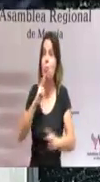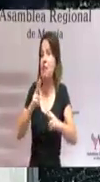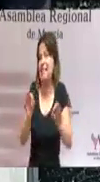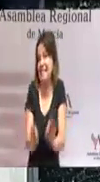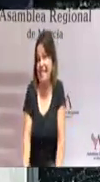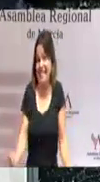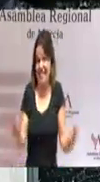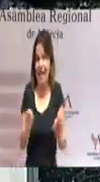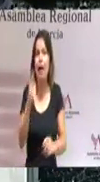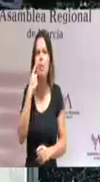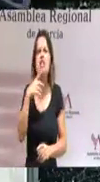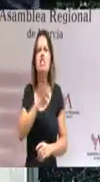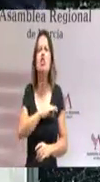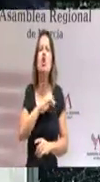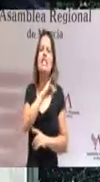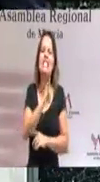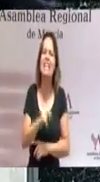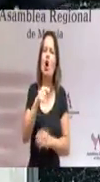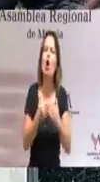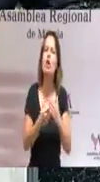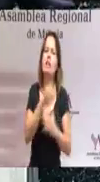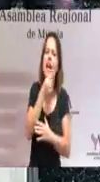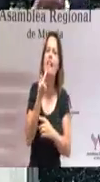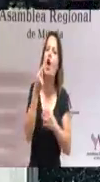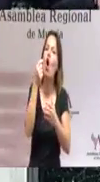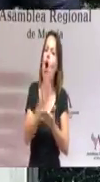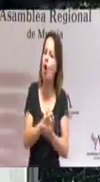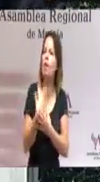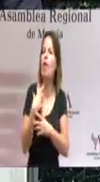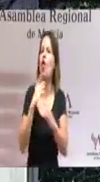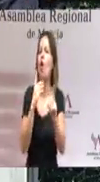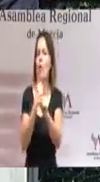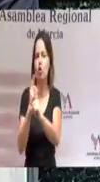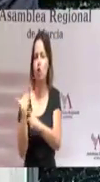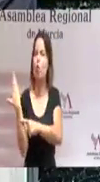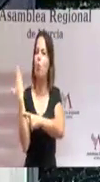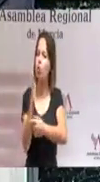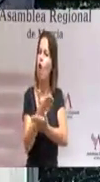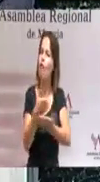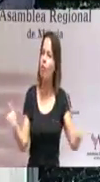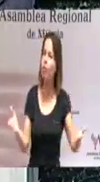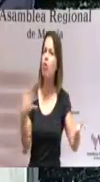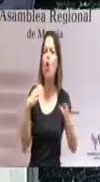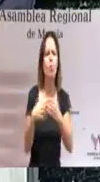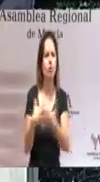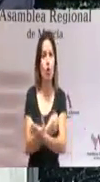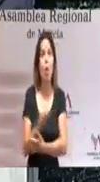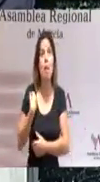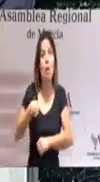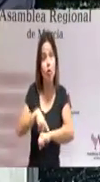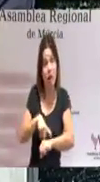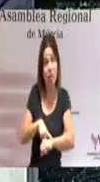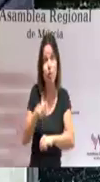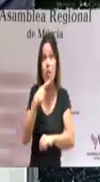respondido. Mire, señor Sánchez, esta tarde ha vuelto a tender la mano a la oposición, a todos los grupos de la oposición, y al mismo tiempo